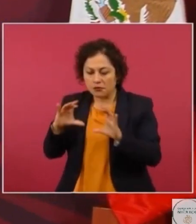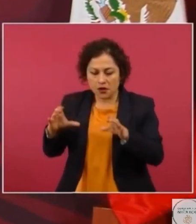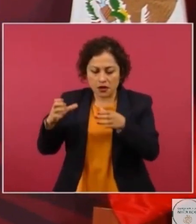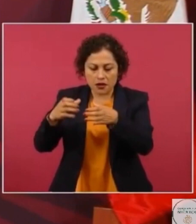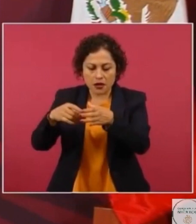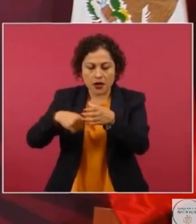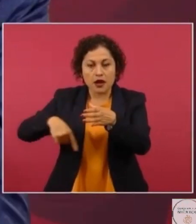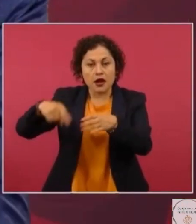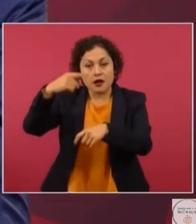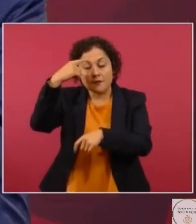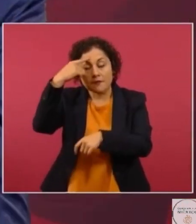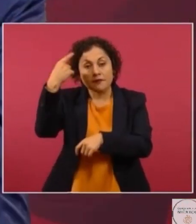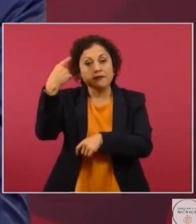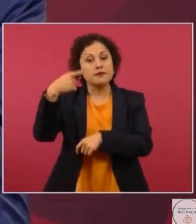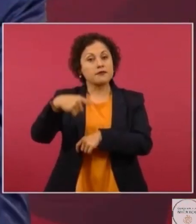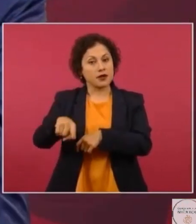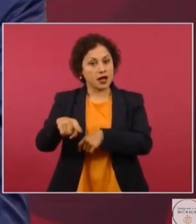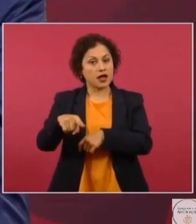en